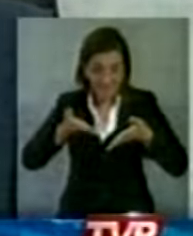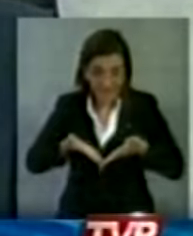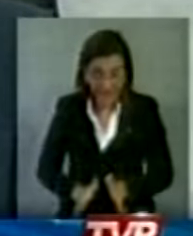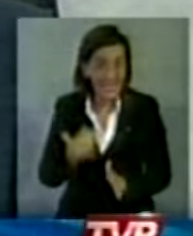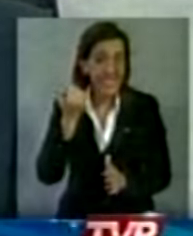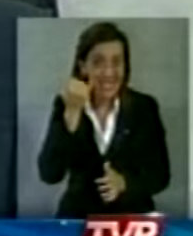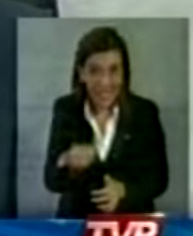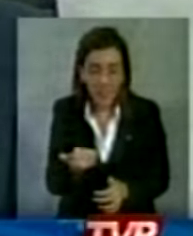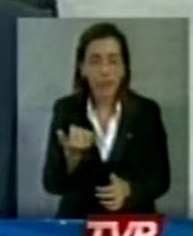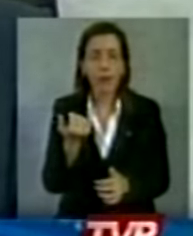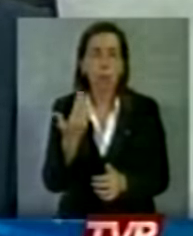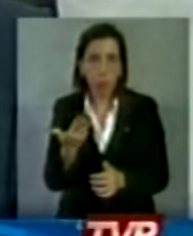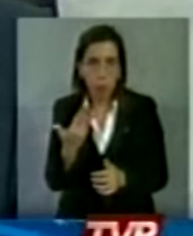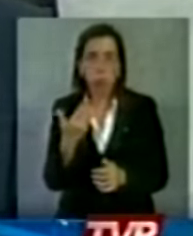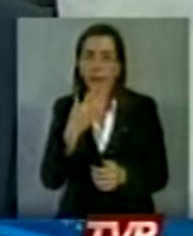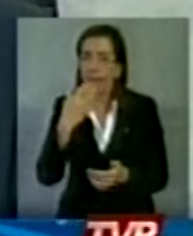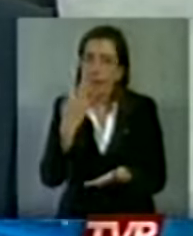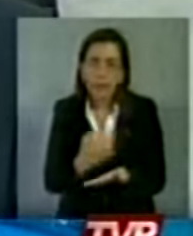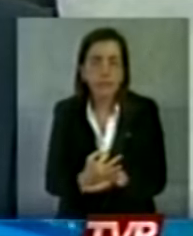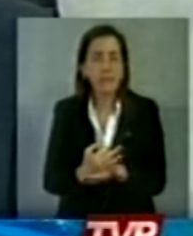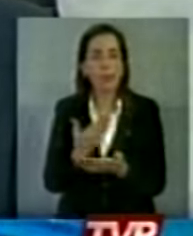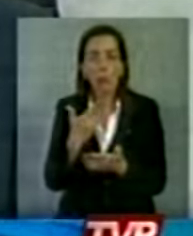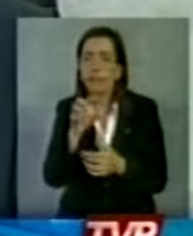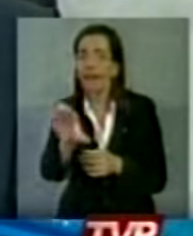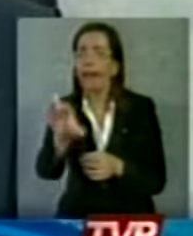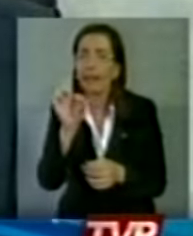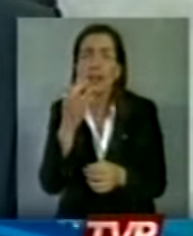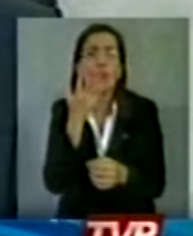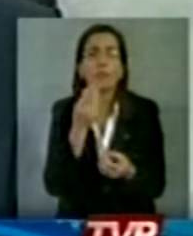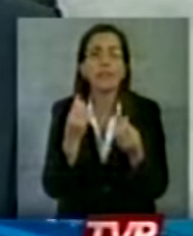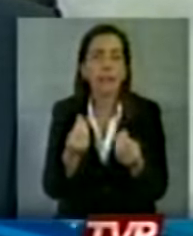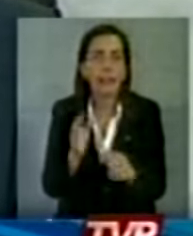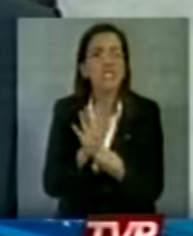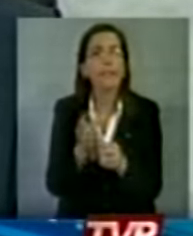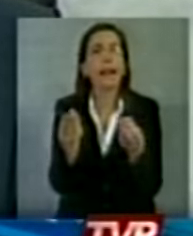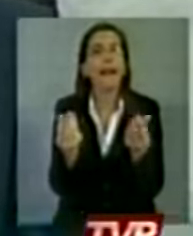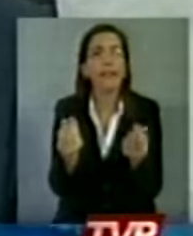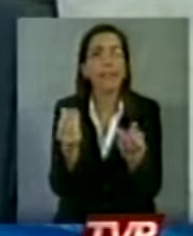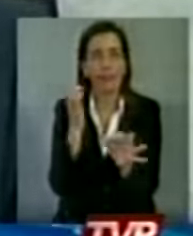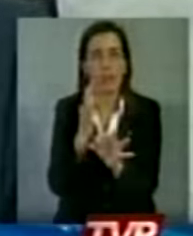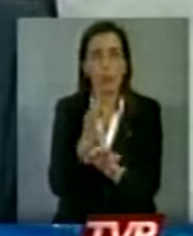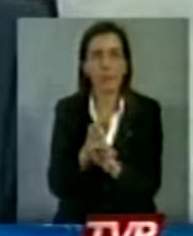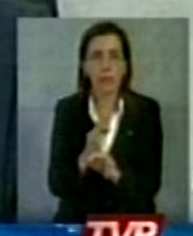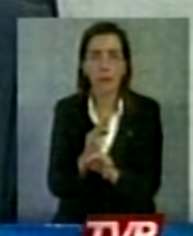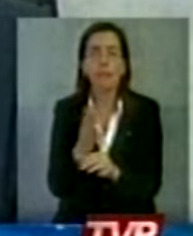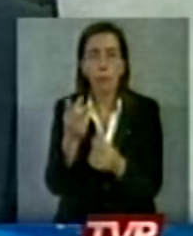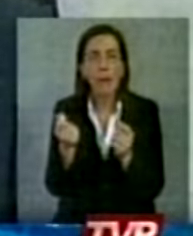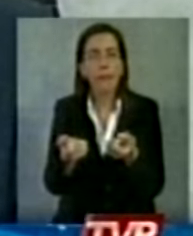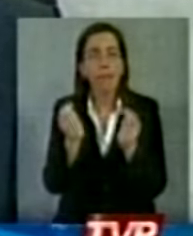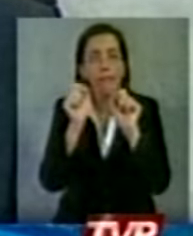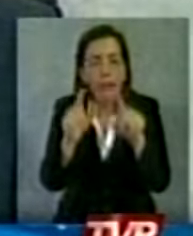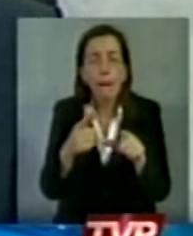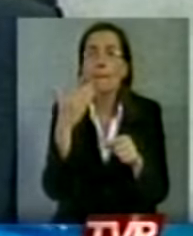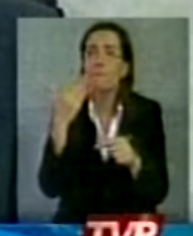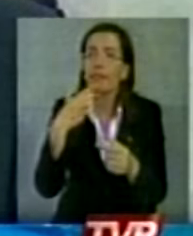donde sea que hayamos nacido, debemos poder elegir. Esa es calidad educativa, brindar oportunidades